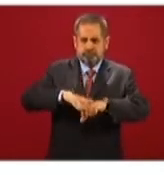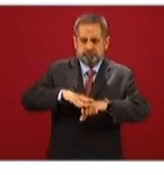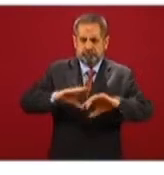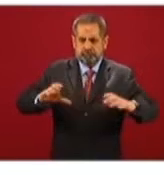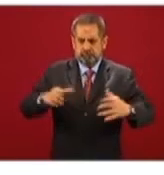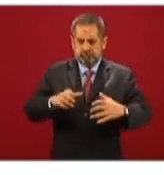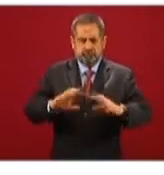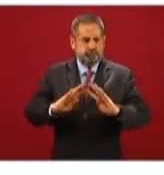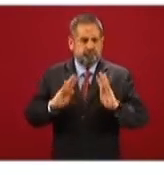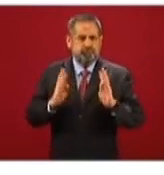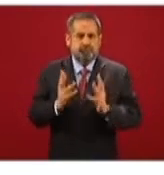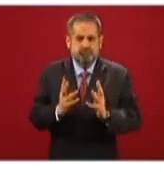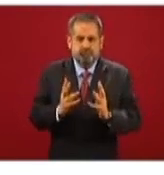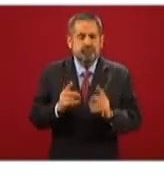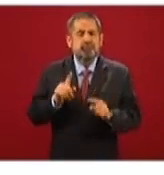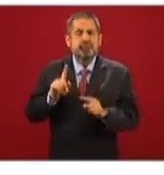en la pantalla,